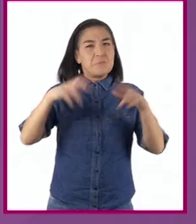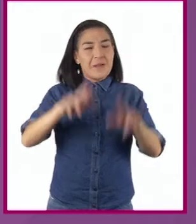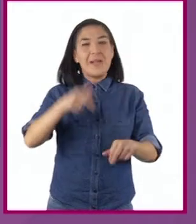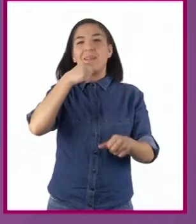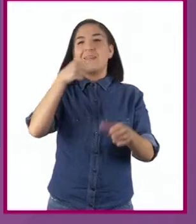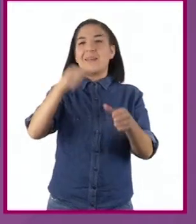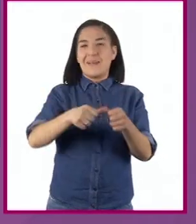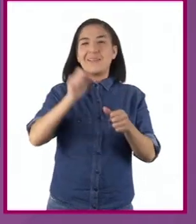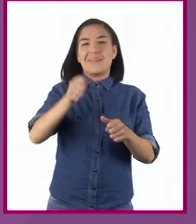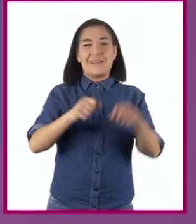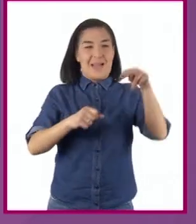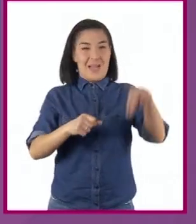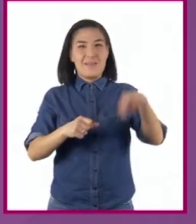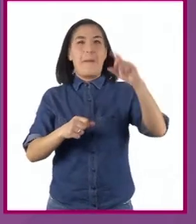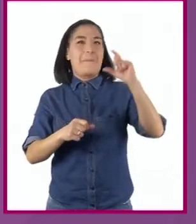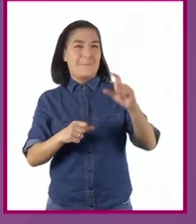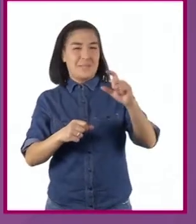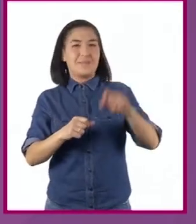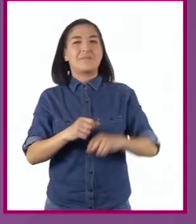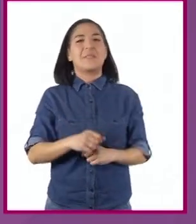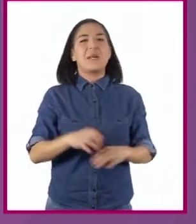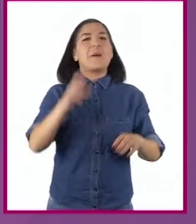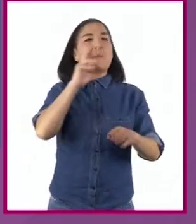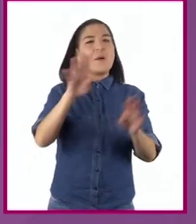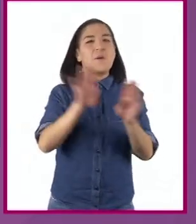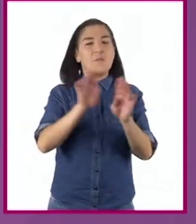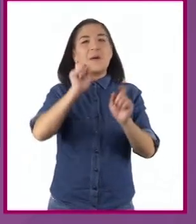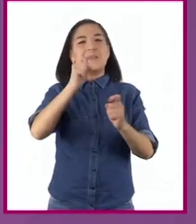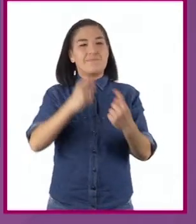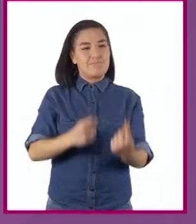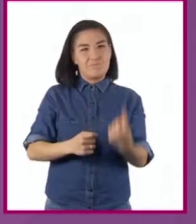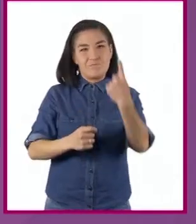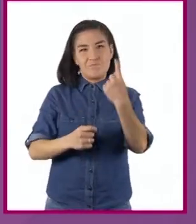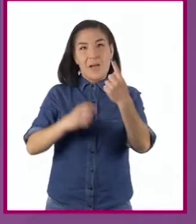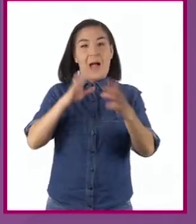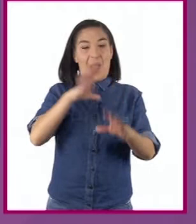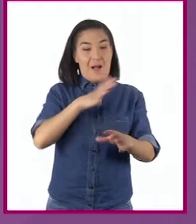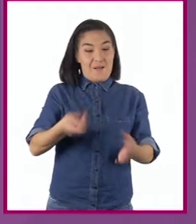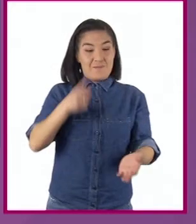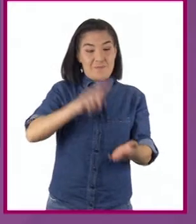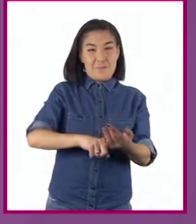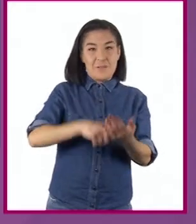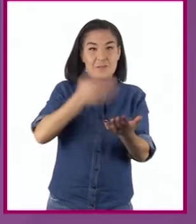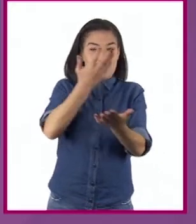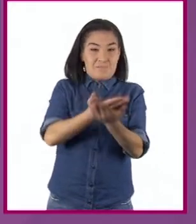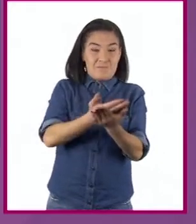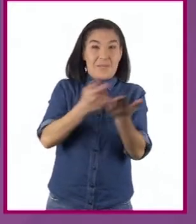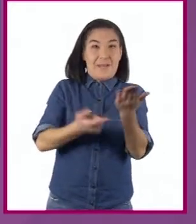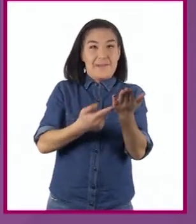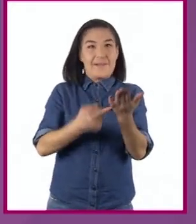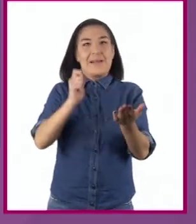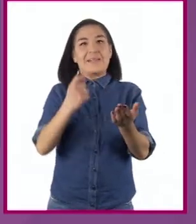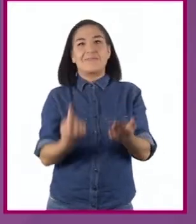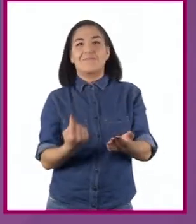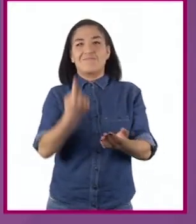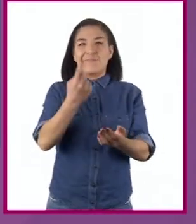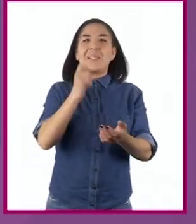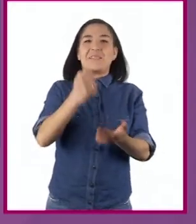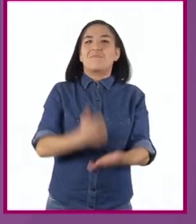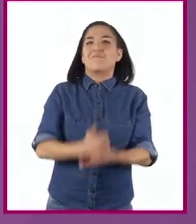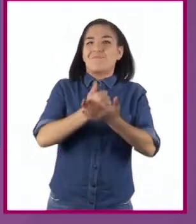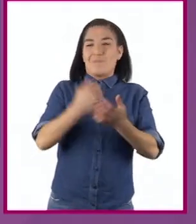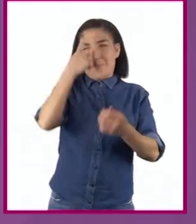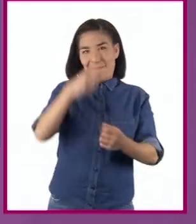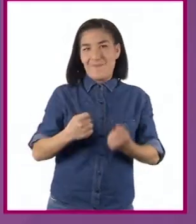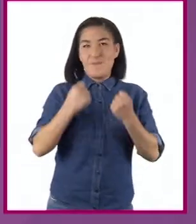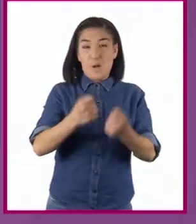letra N mayúscula, y que se define como la fuerza que ejerce una superficie sobre un cuerpo apoyado sobre ella.